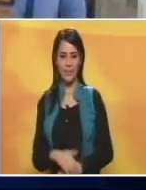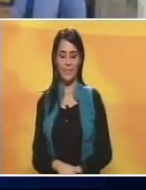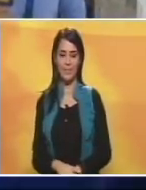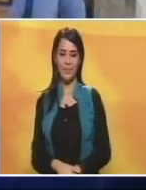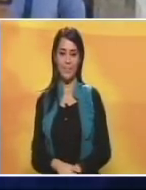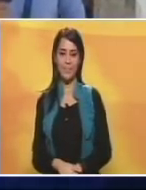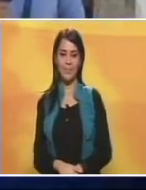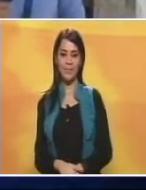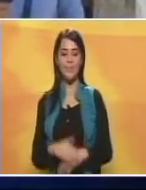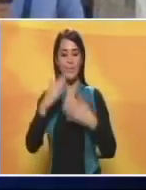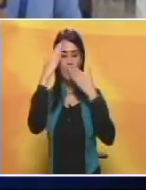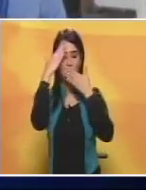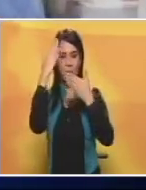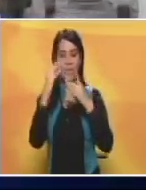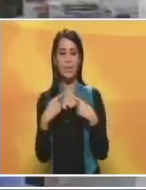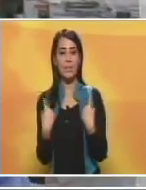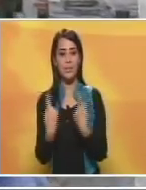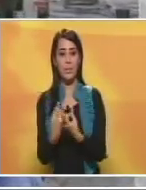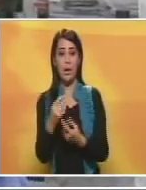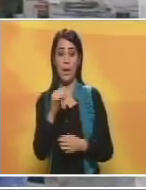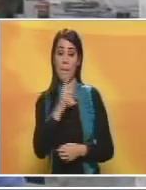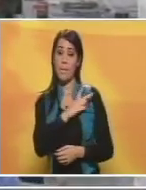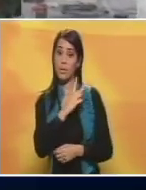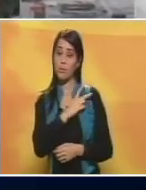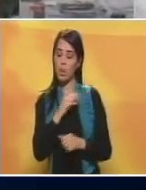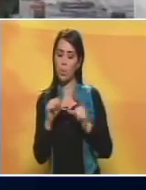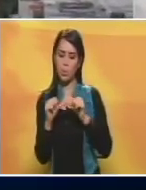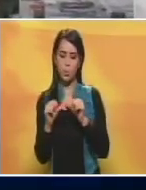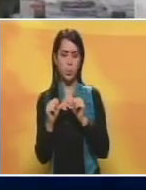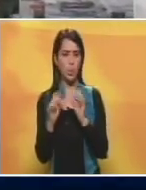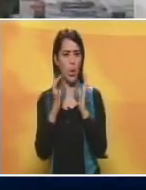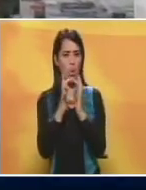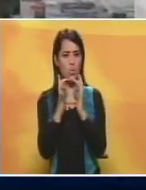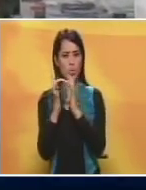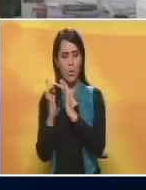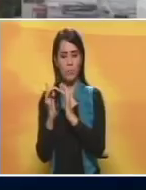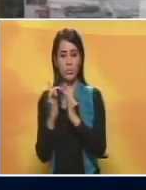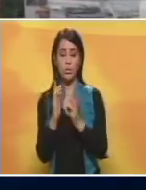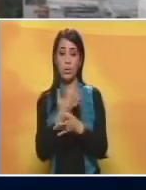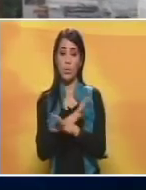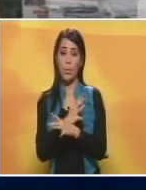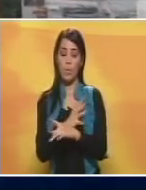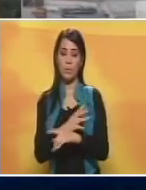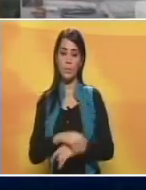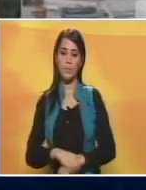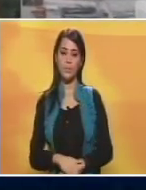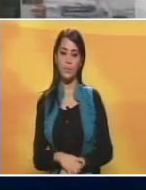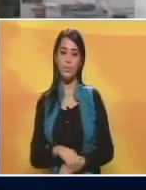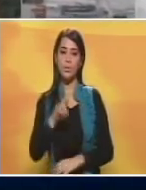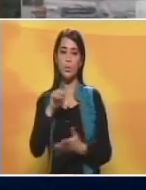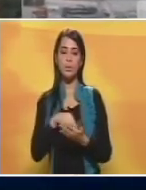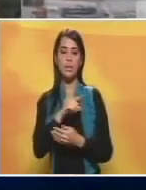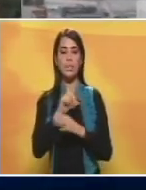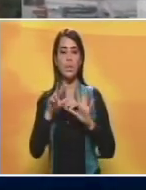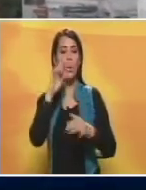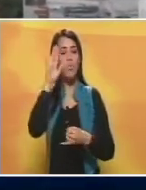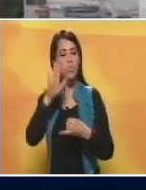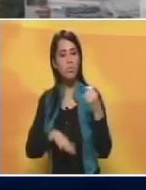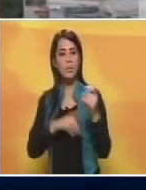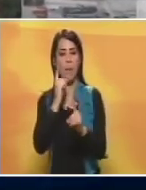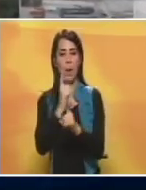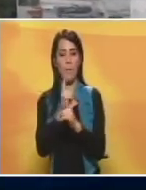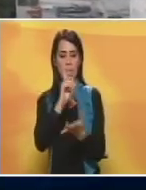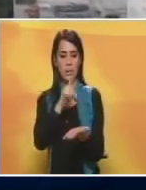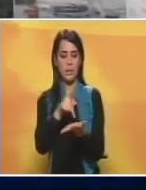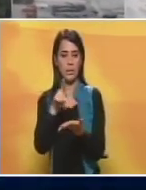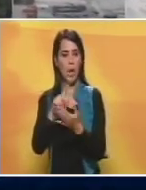Hola amigas y amigos, saludos desde Barranquilla. Venevisión continúa con esta cobertura de los Juegos Centroamericanos y del Caribe 2018. Es la última jornada a